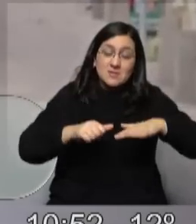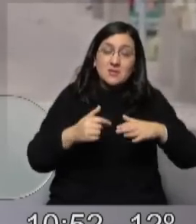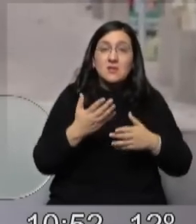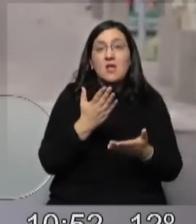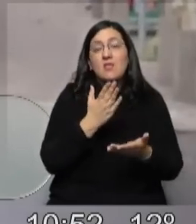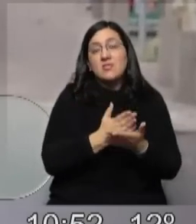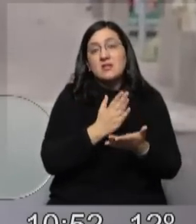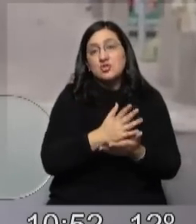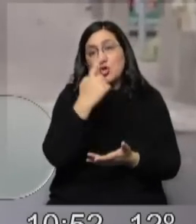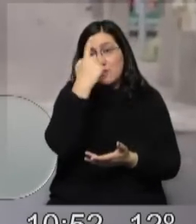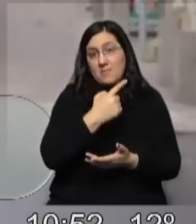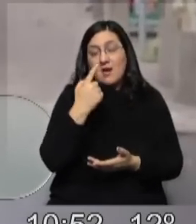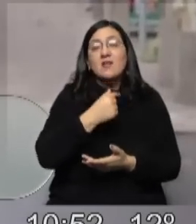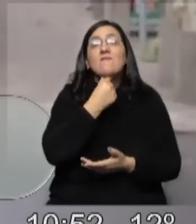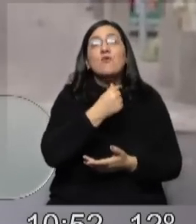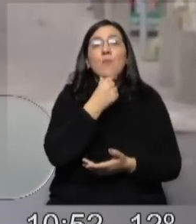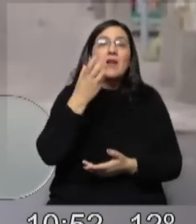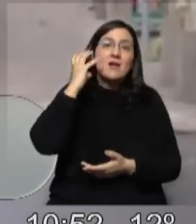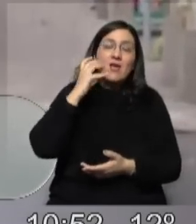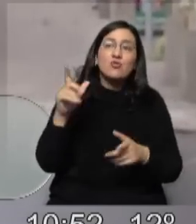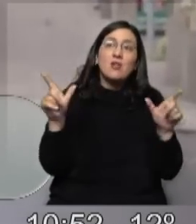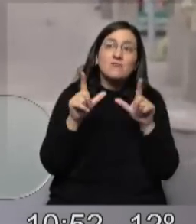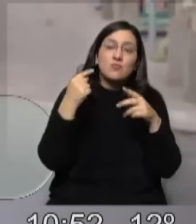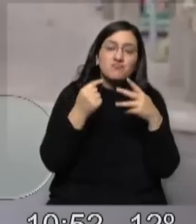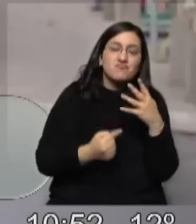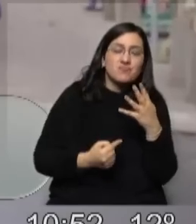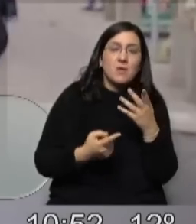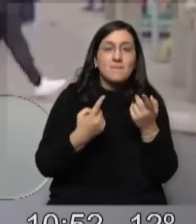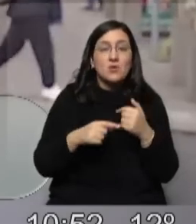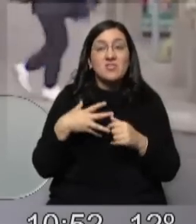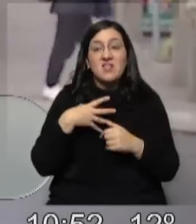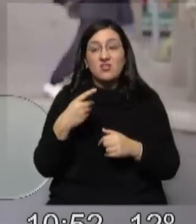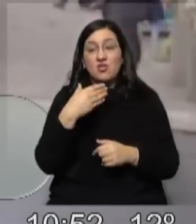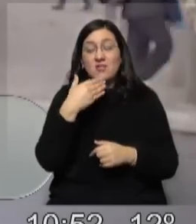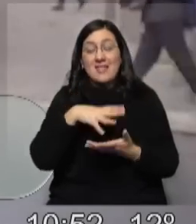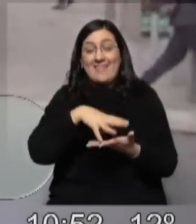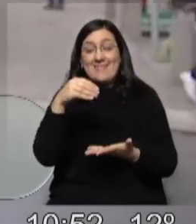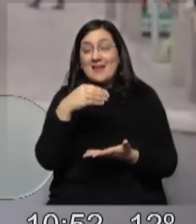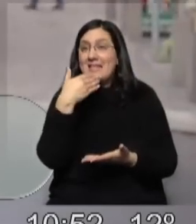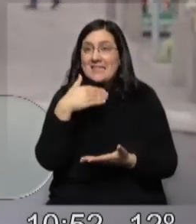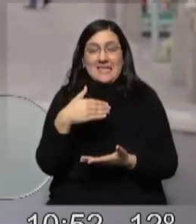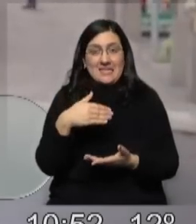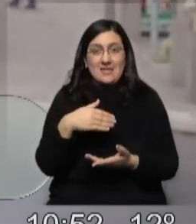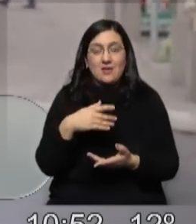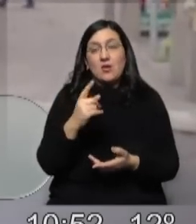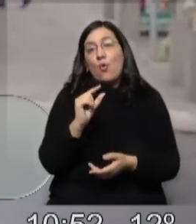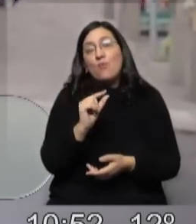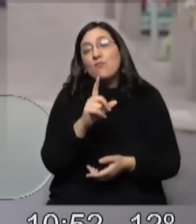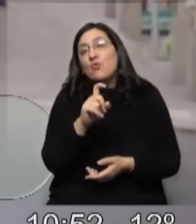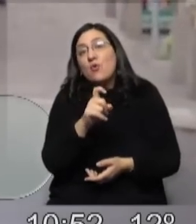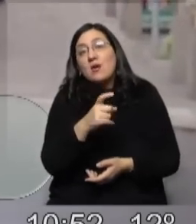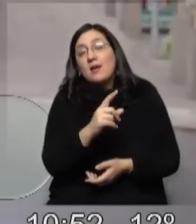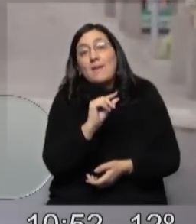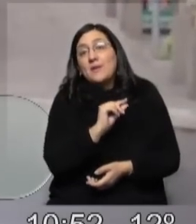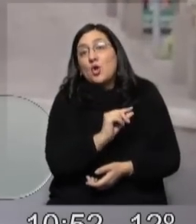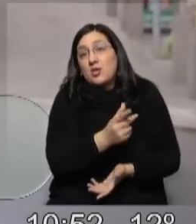a imagen y voz para radio, televisión, etcétera. Este director de Antel entiende, pero que está en minoría, obviamente, ante la mayoría